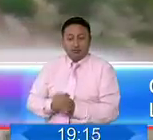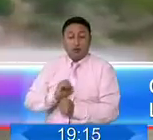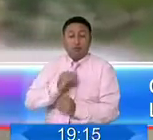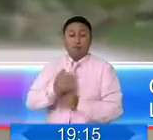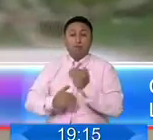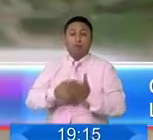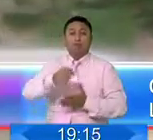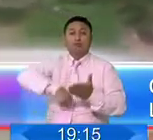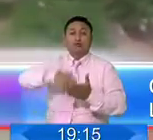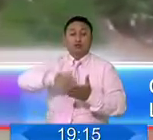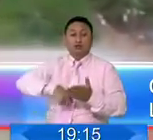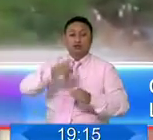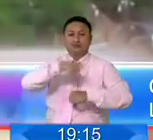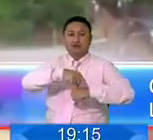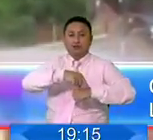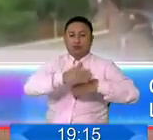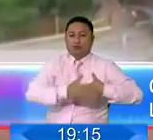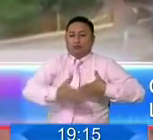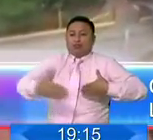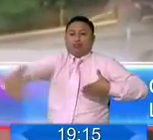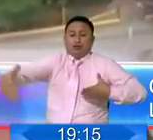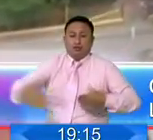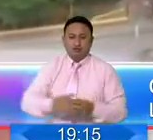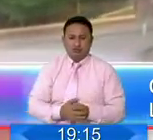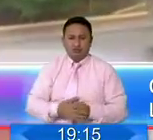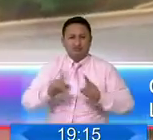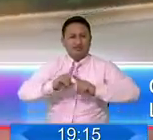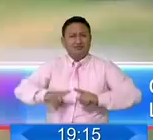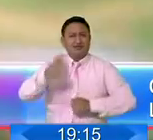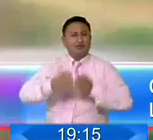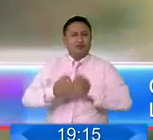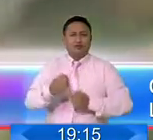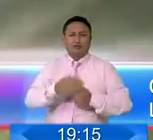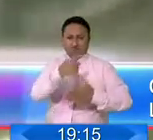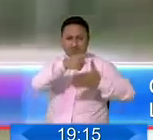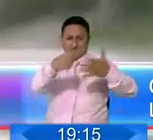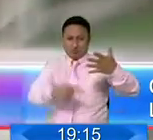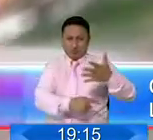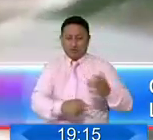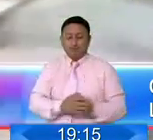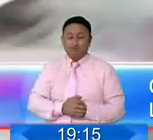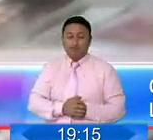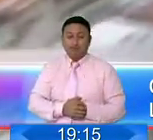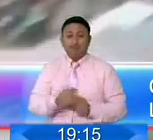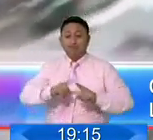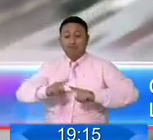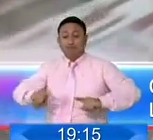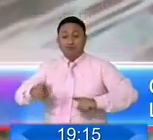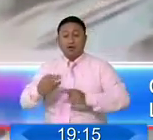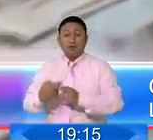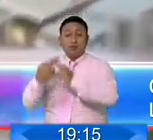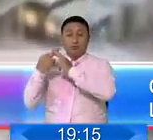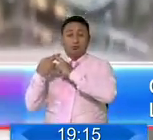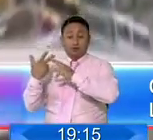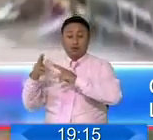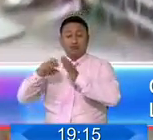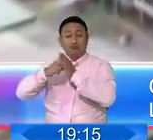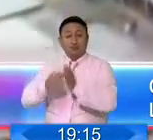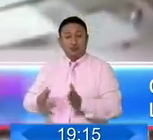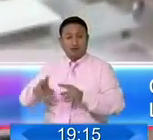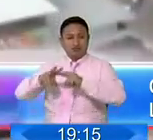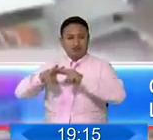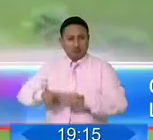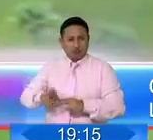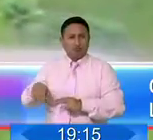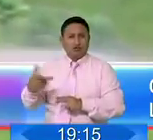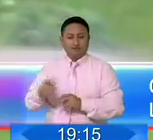contratación con plazos fuera de lo establecido, entre otros. Entre las responsabilidades predeterminadas que muestra la Contraloría